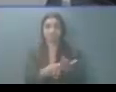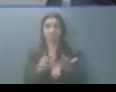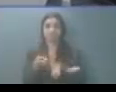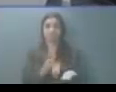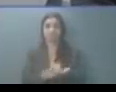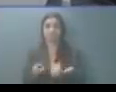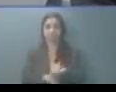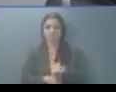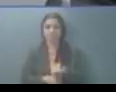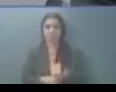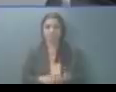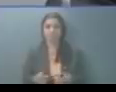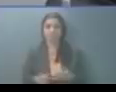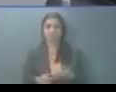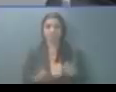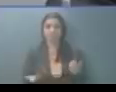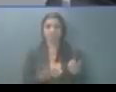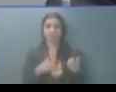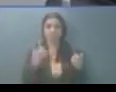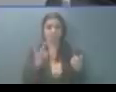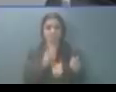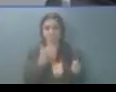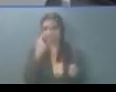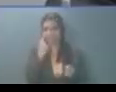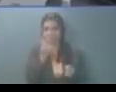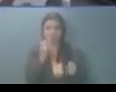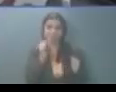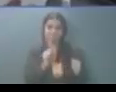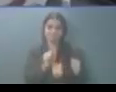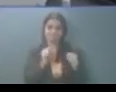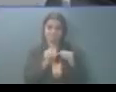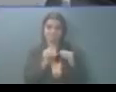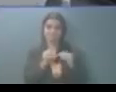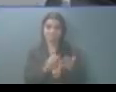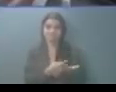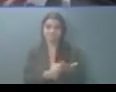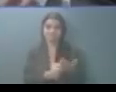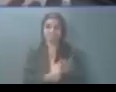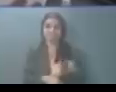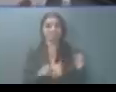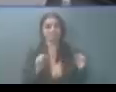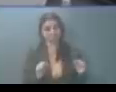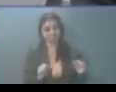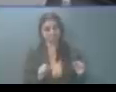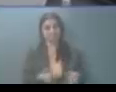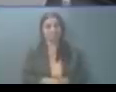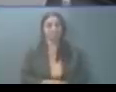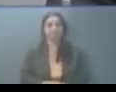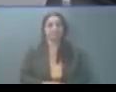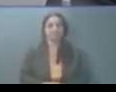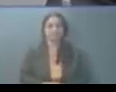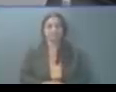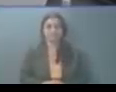por esos 11 millones de dólares con esa empresa que no daba garantía y que no tenía ninguna experiencia en suministrar,